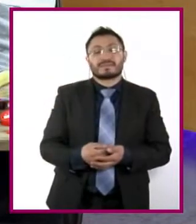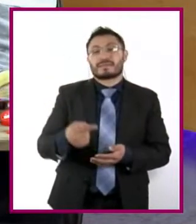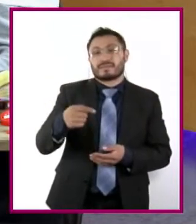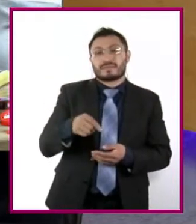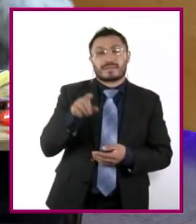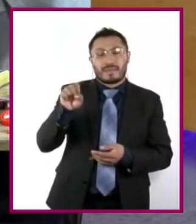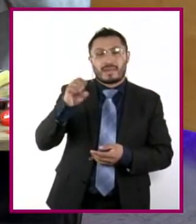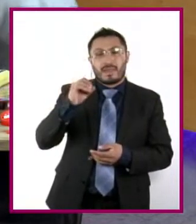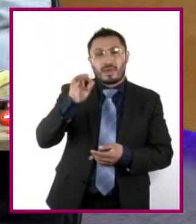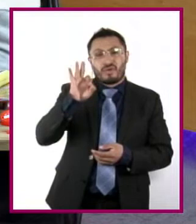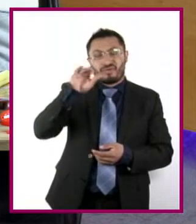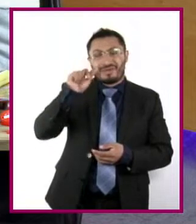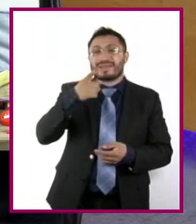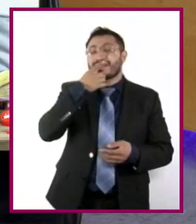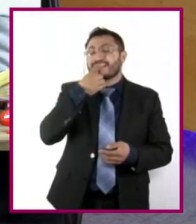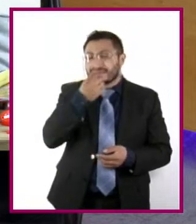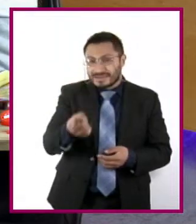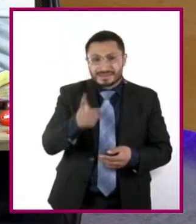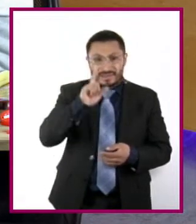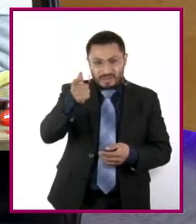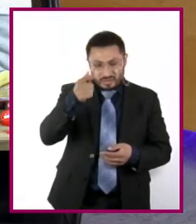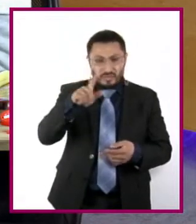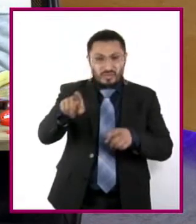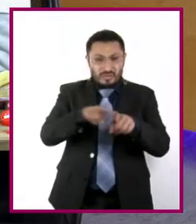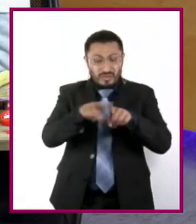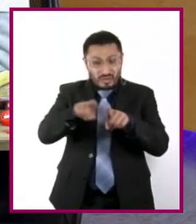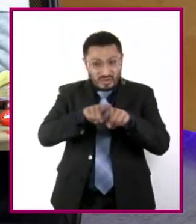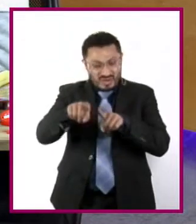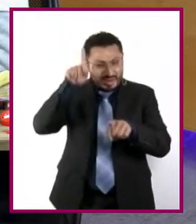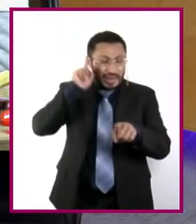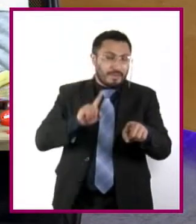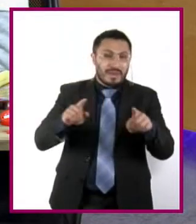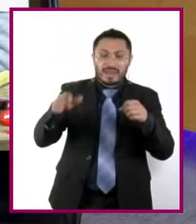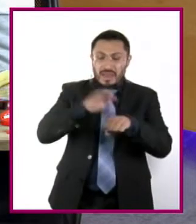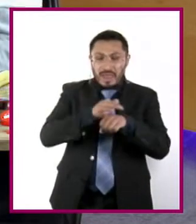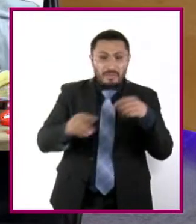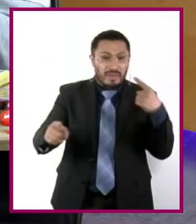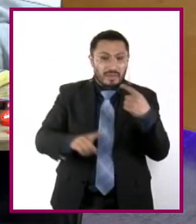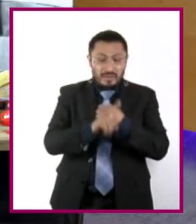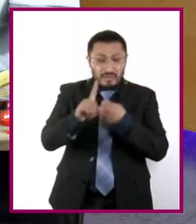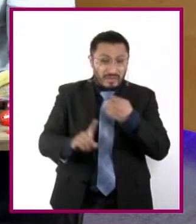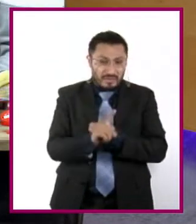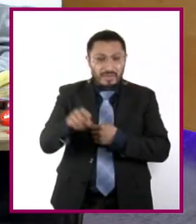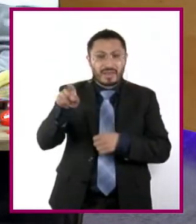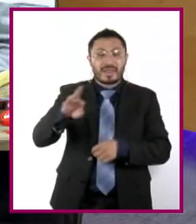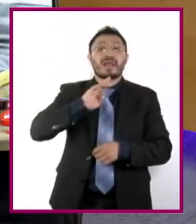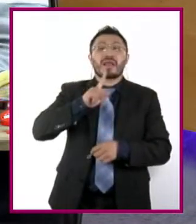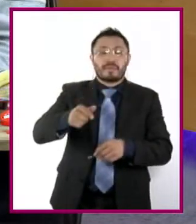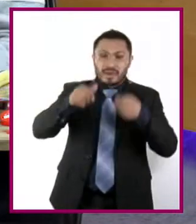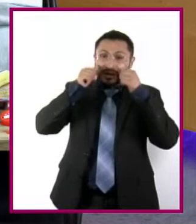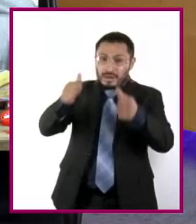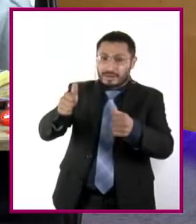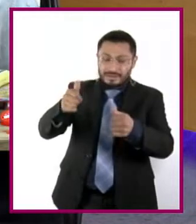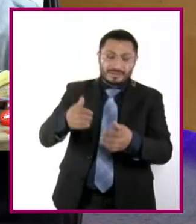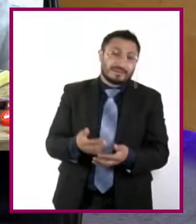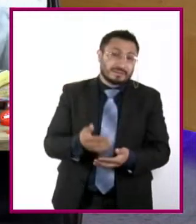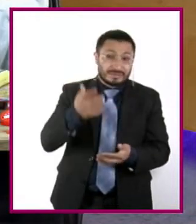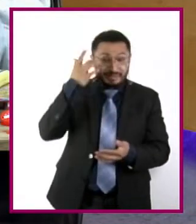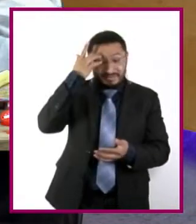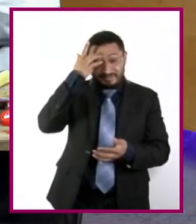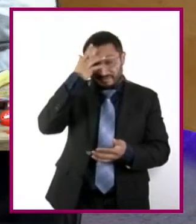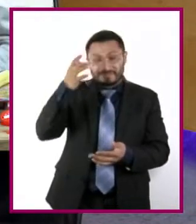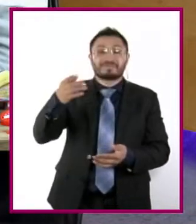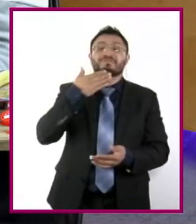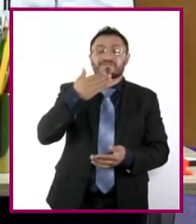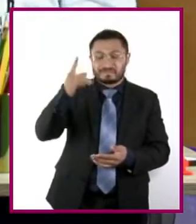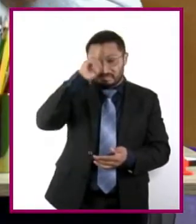nos cuenta que cuando hay un conflicto con su hermana o con un amigo, ella prefiere escuchar qué piensa la otra persona antes de opinar. Ese es un